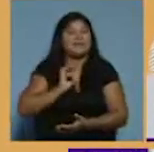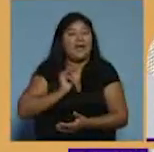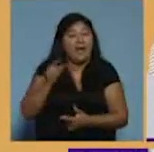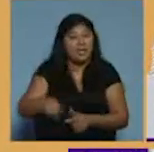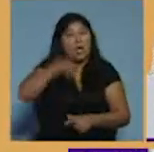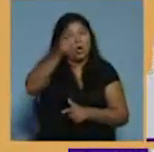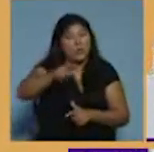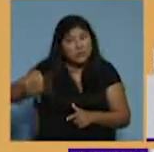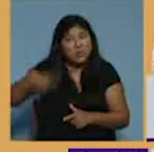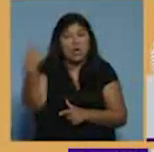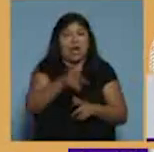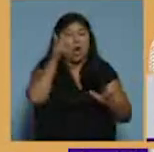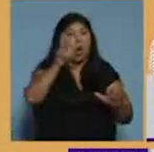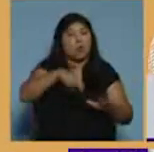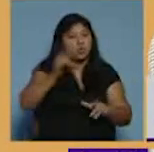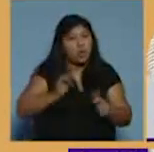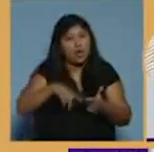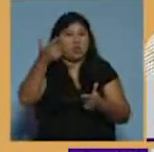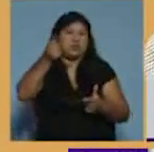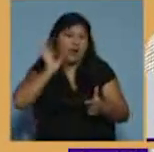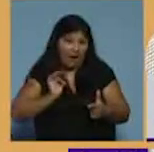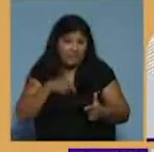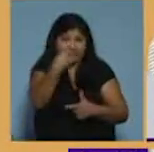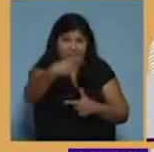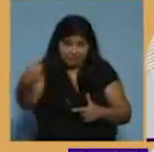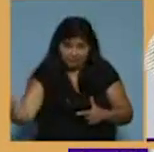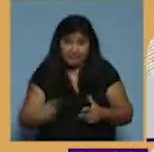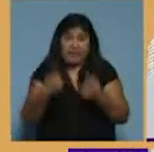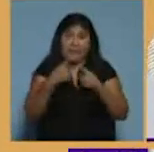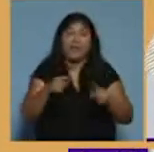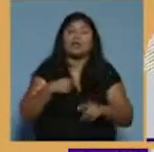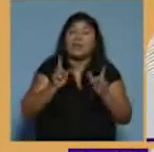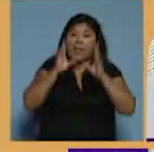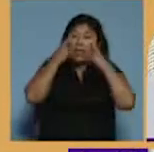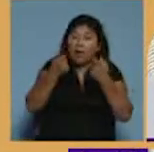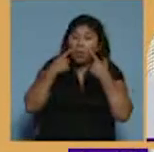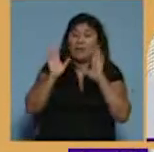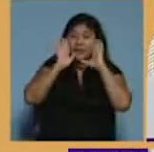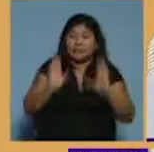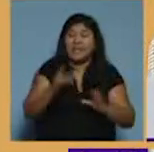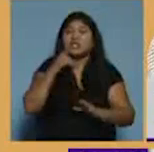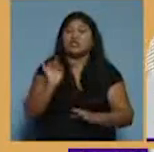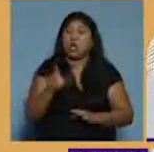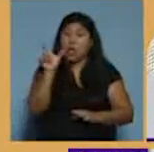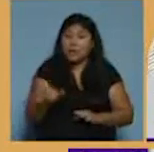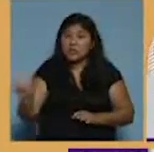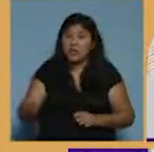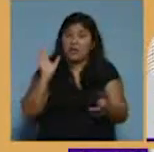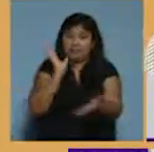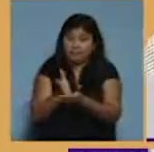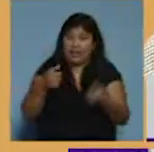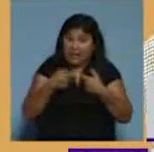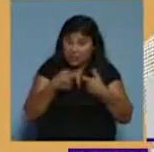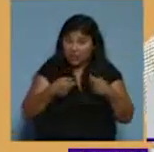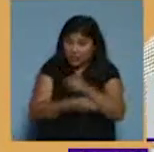entre 8 a 6 años pero también debemos tener en cuenta que no sólo condenó por las asociaciones listadas sino también